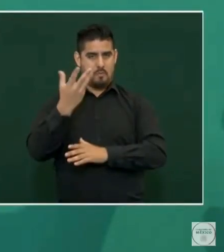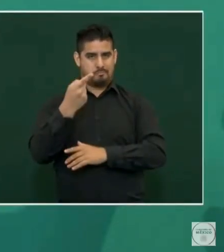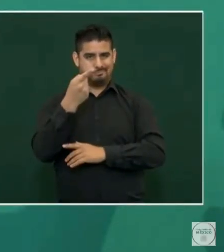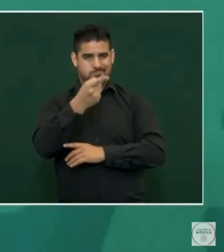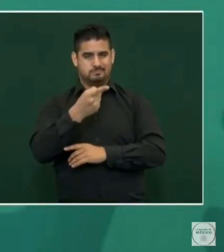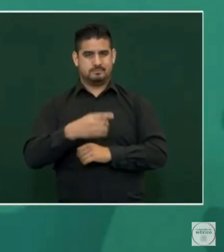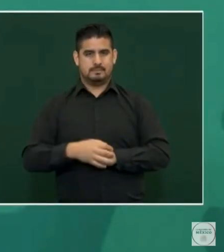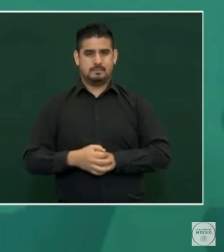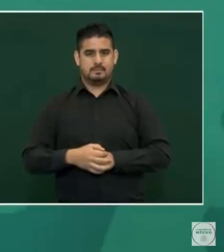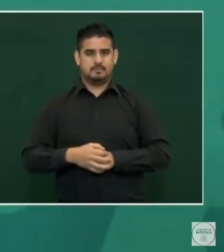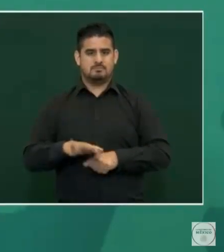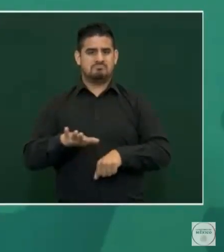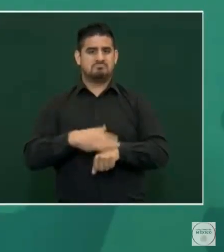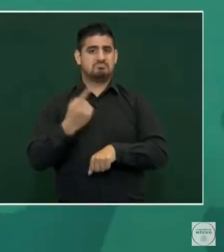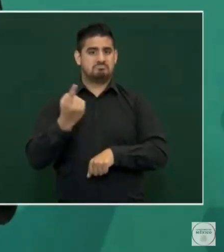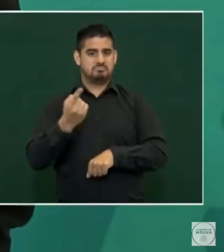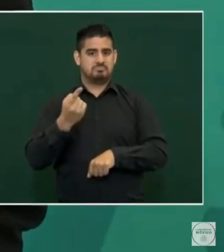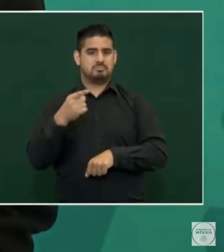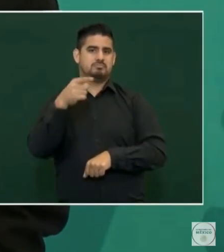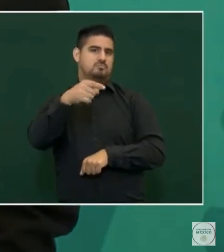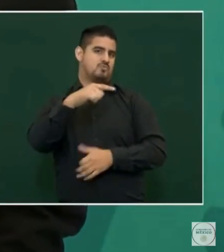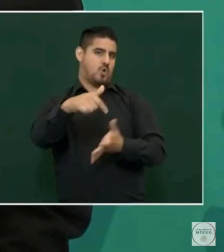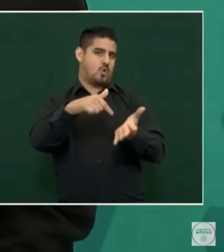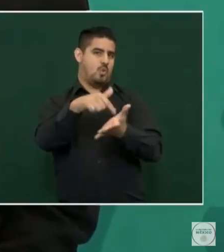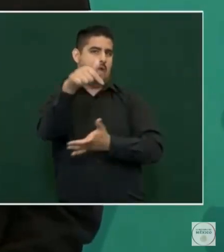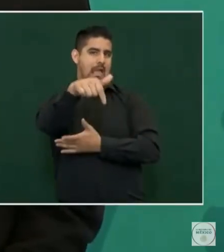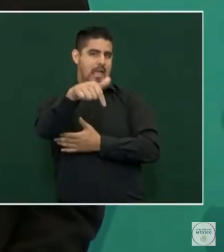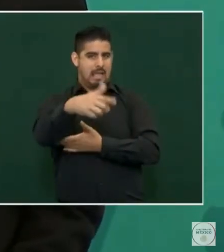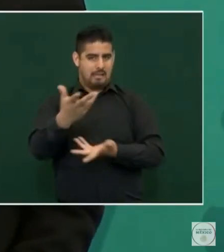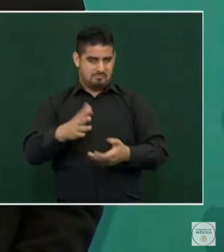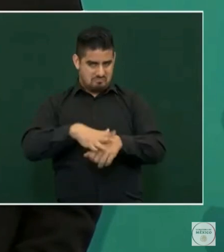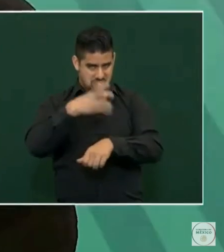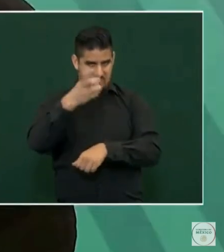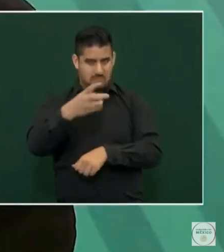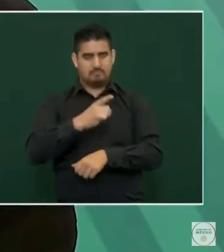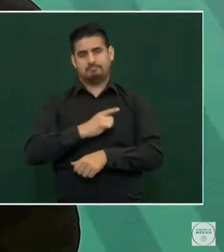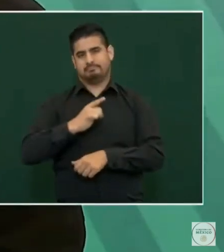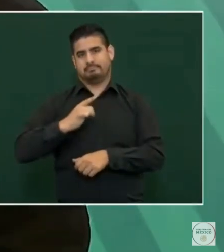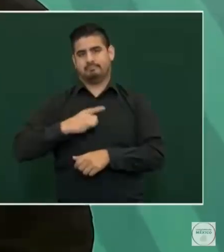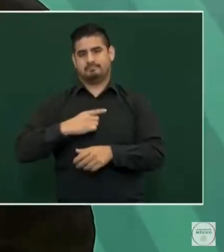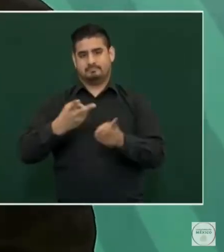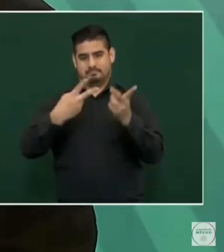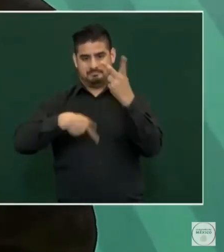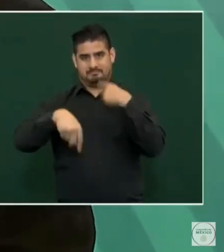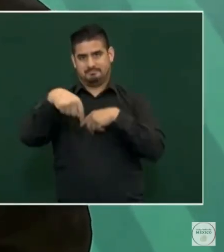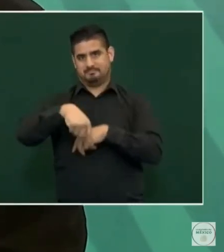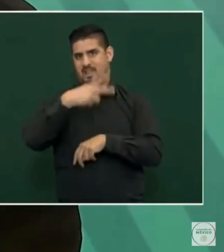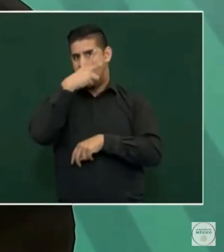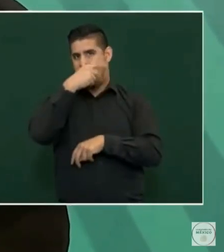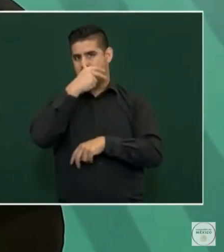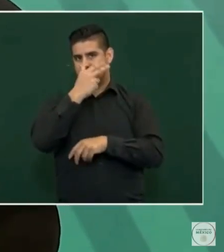porque estaba yo ahí y tenía yo que llegar aquí